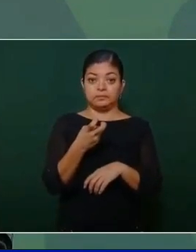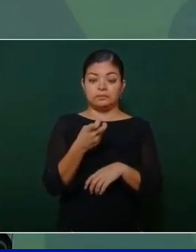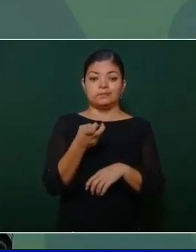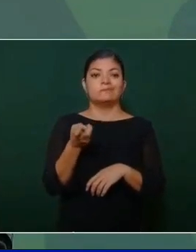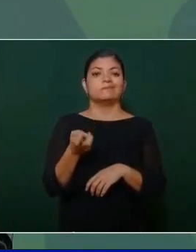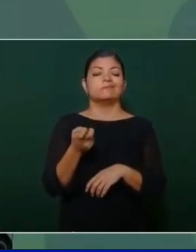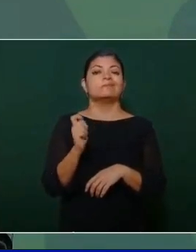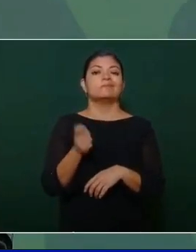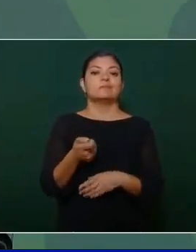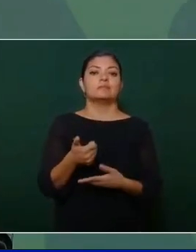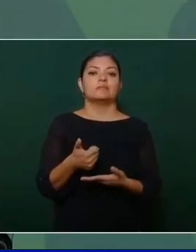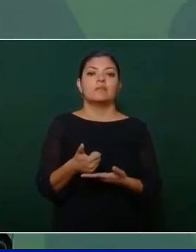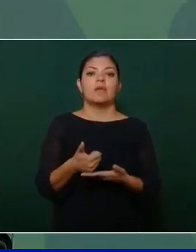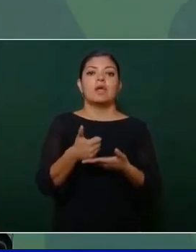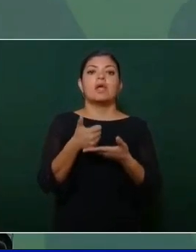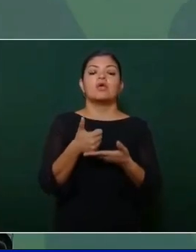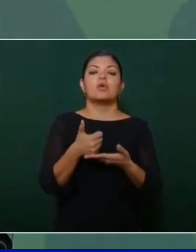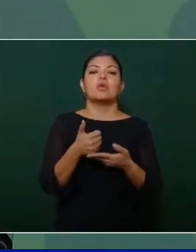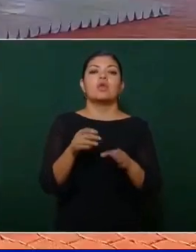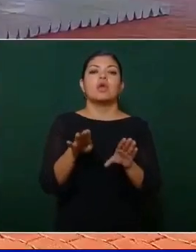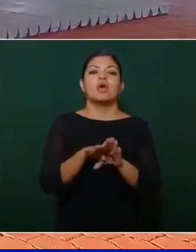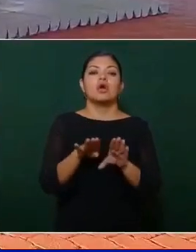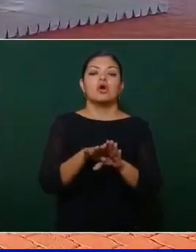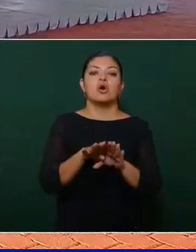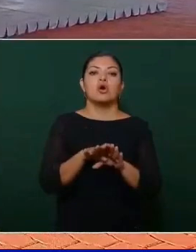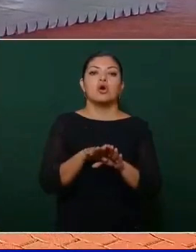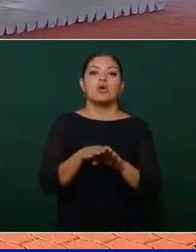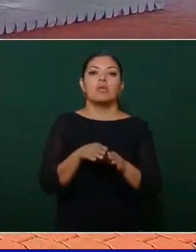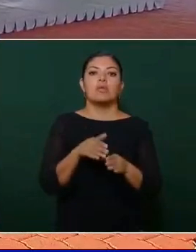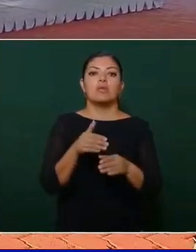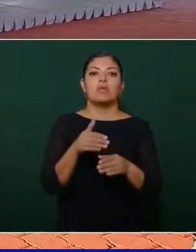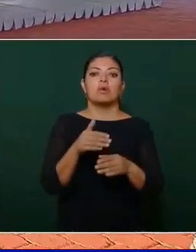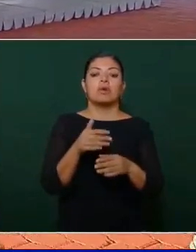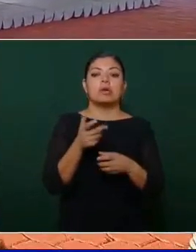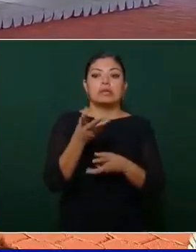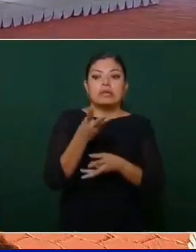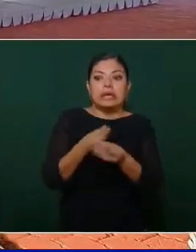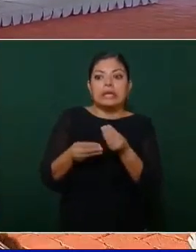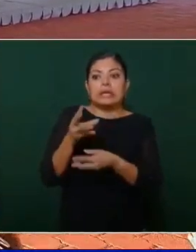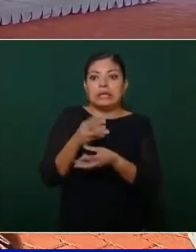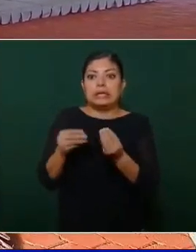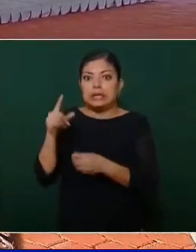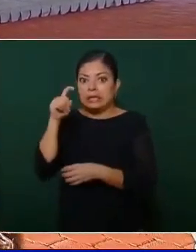ayuda a atemperar los efectos de la crisis.